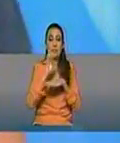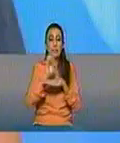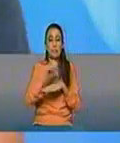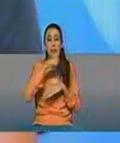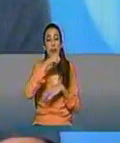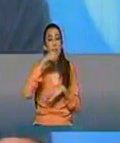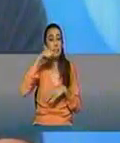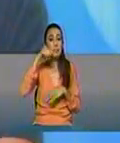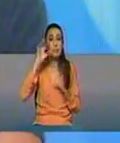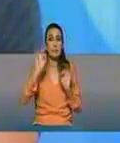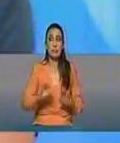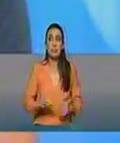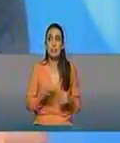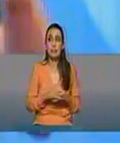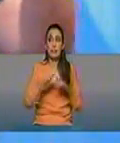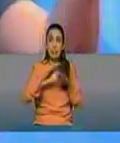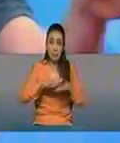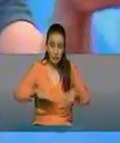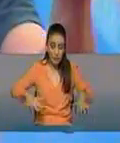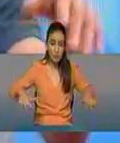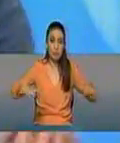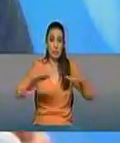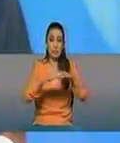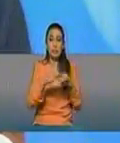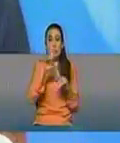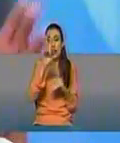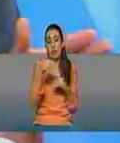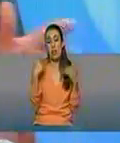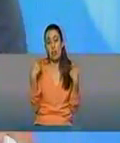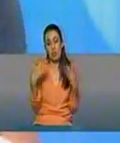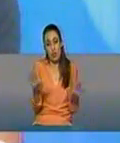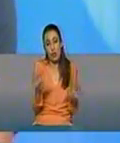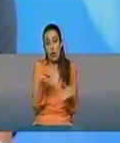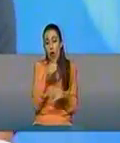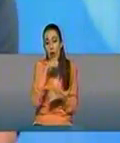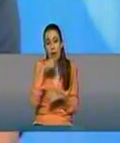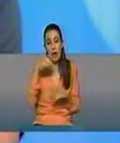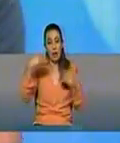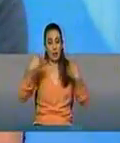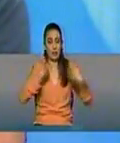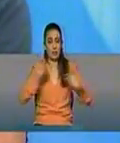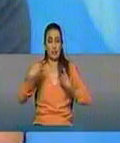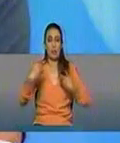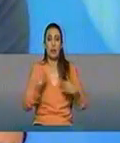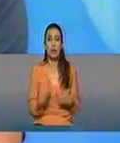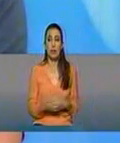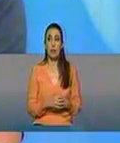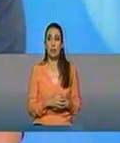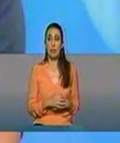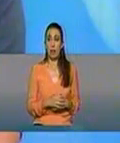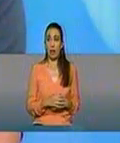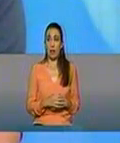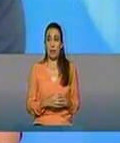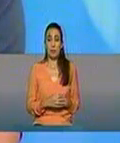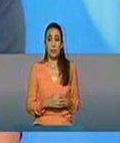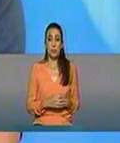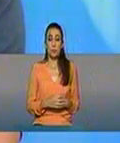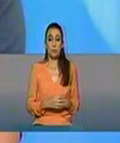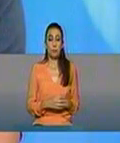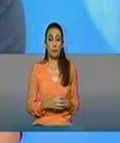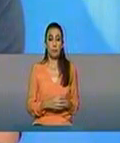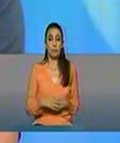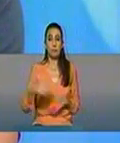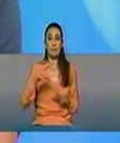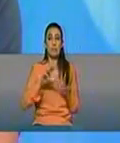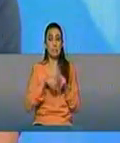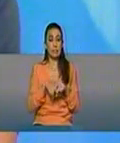ecuatoriana, ¿no? Cuando compren una java de las que son no ecuatorianas, no artesanales, esas no son ecuatorianas. El Ecuador empezó